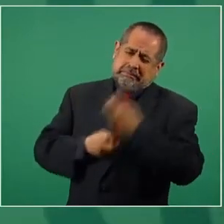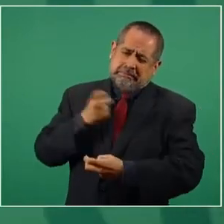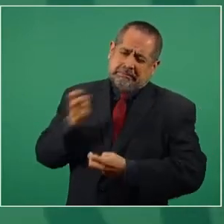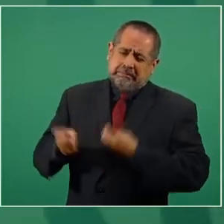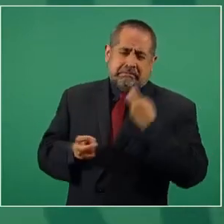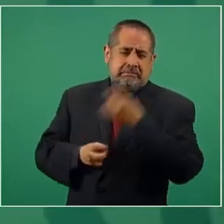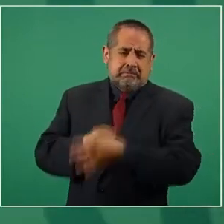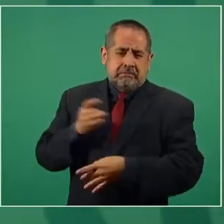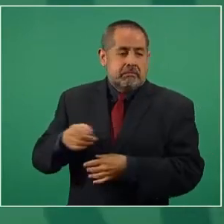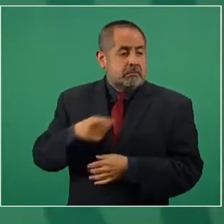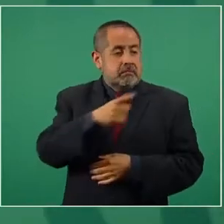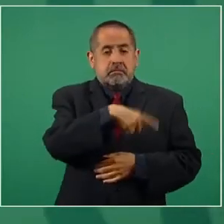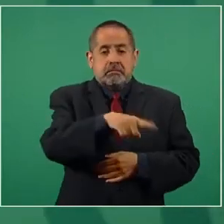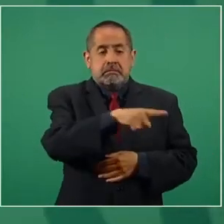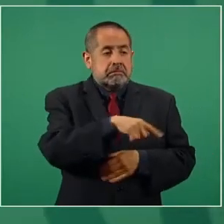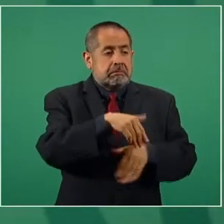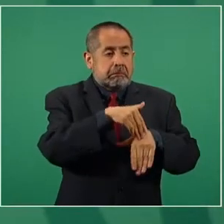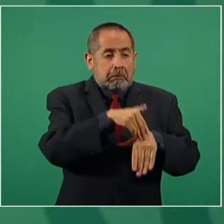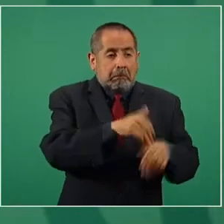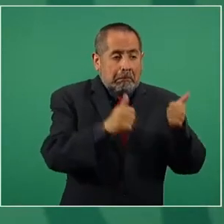Era una prensa sumisa,